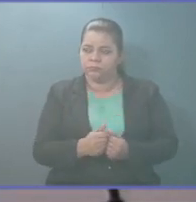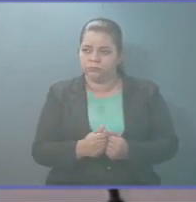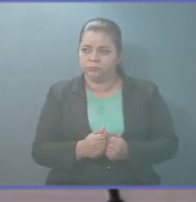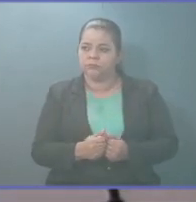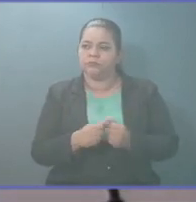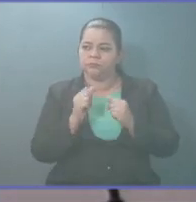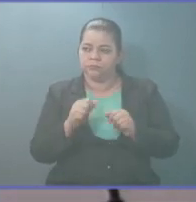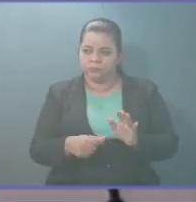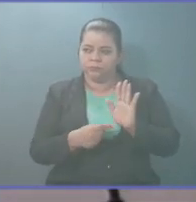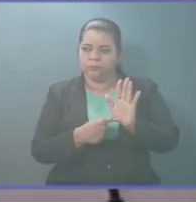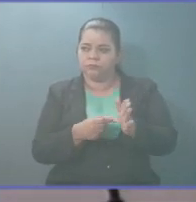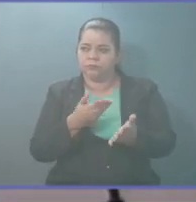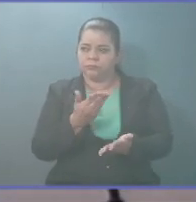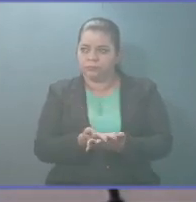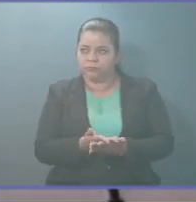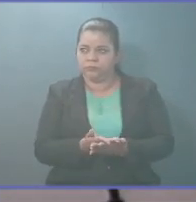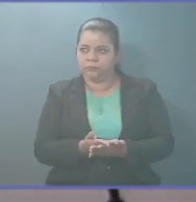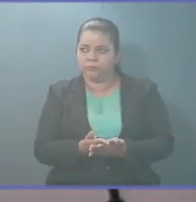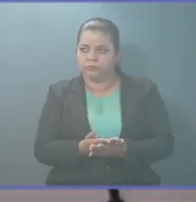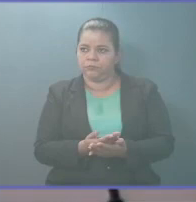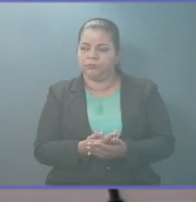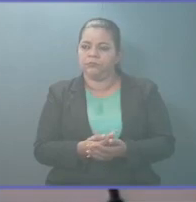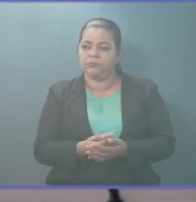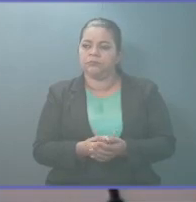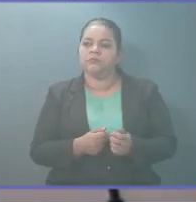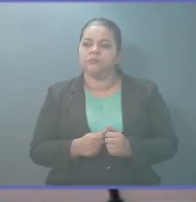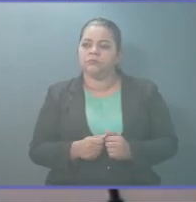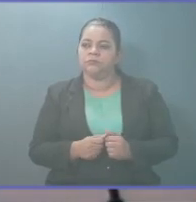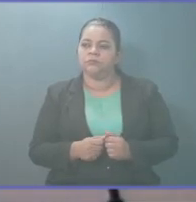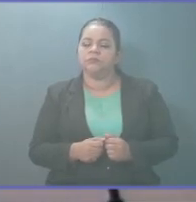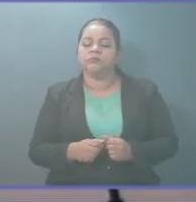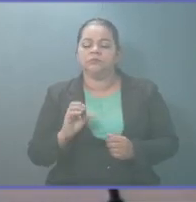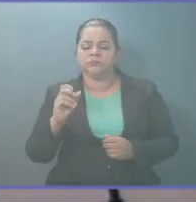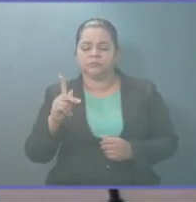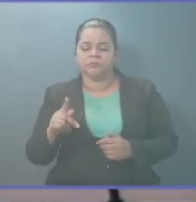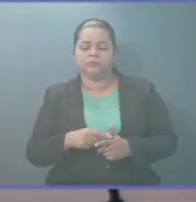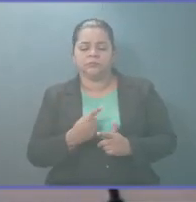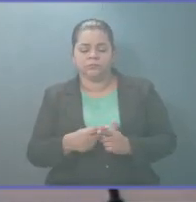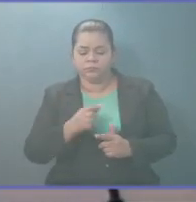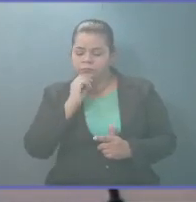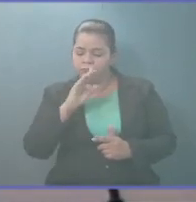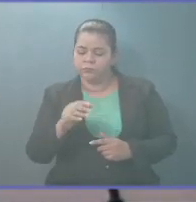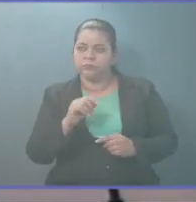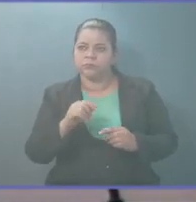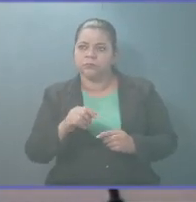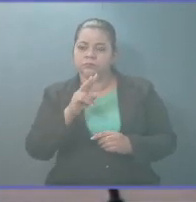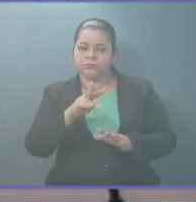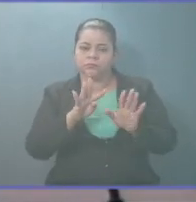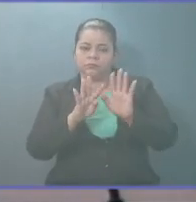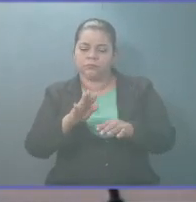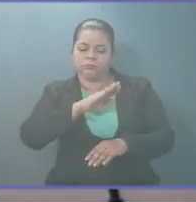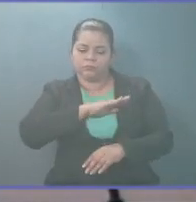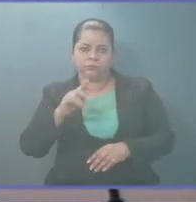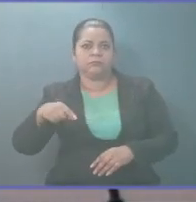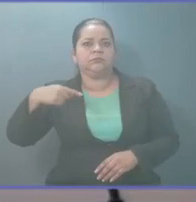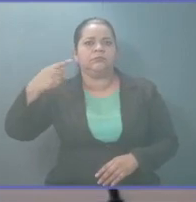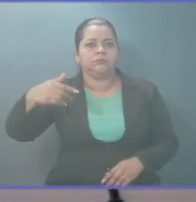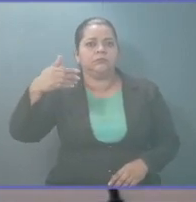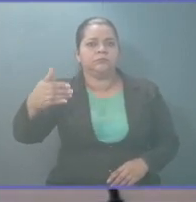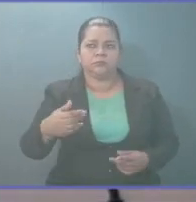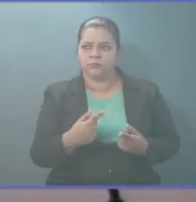no malinterpreto la observación, propone que conlleve incluso una nueva elección. ¿Es correcto?